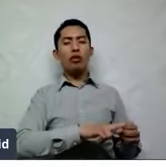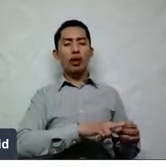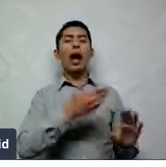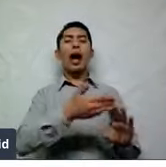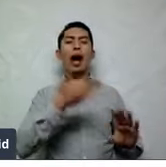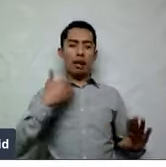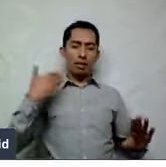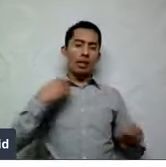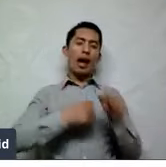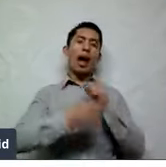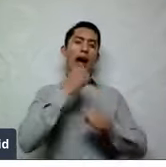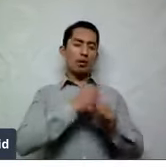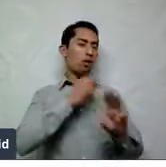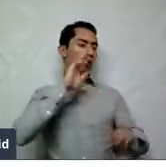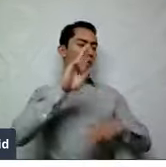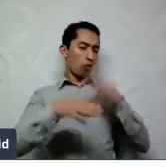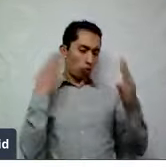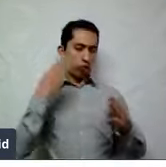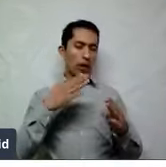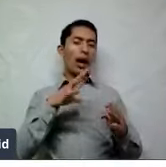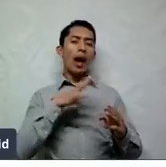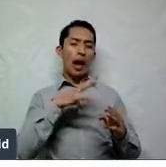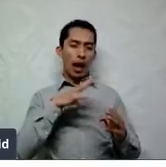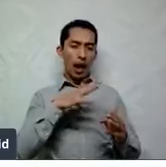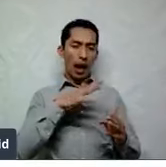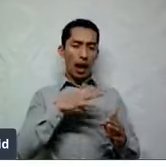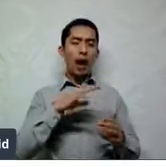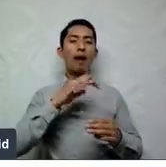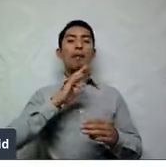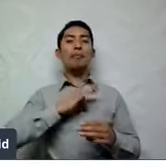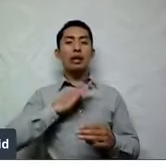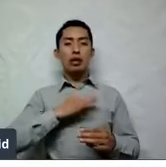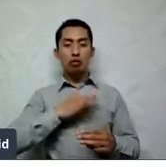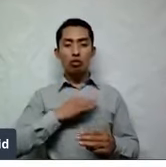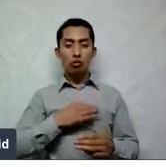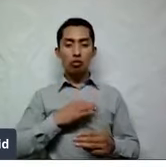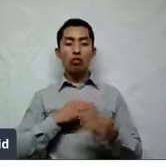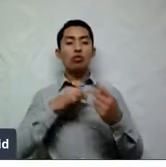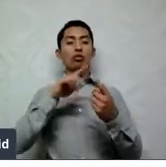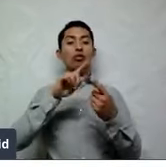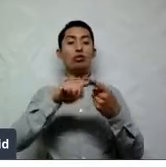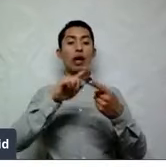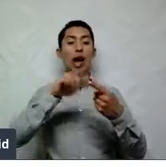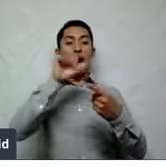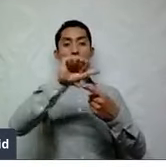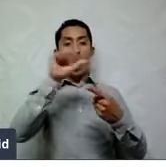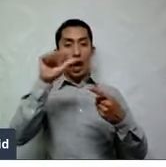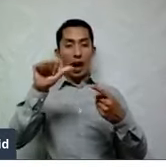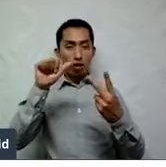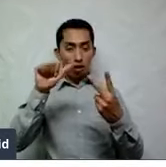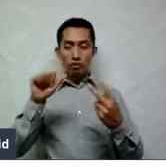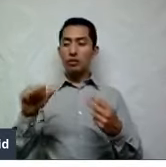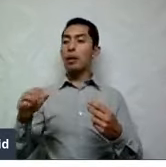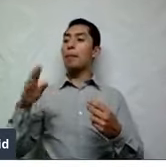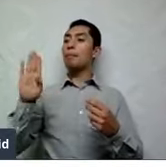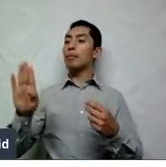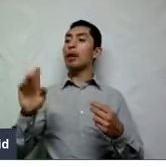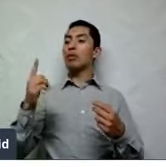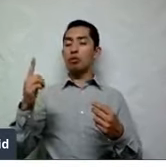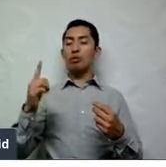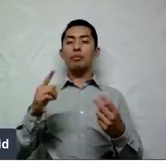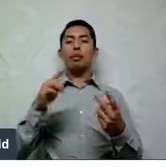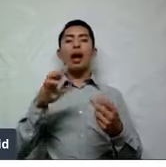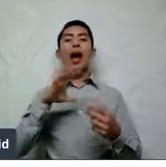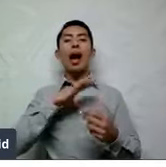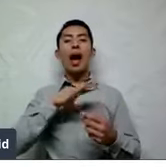muchos años en todo el mundo, tiene dos virus A y un virus B. Entonces, estos tres virus, por eso